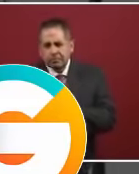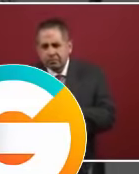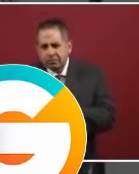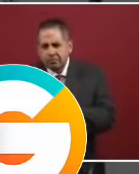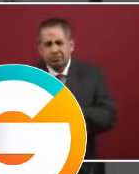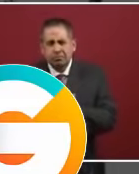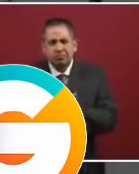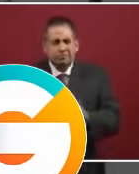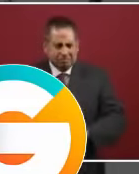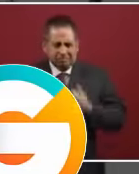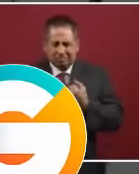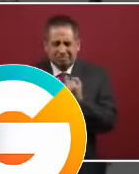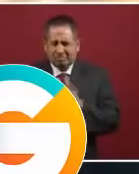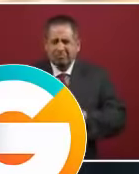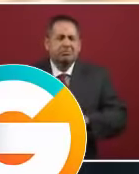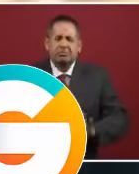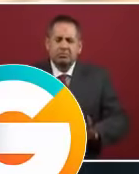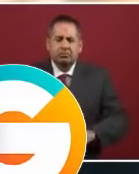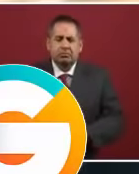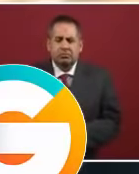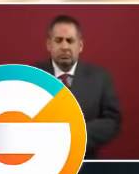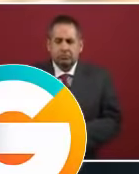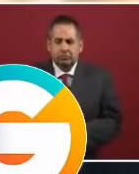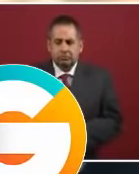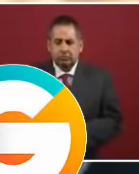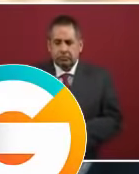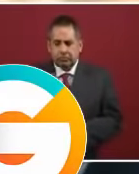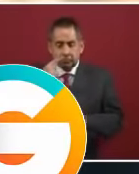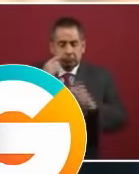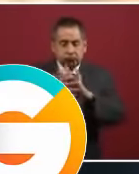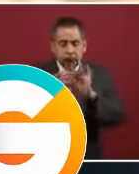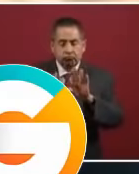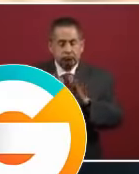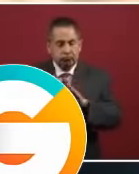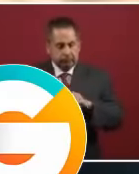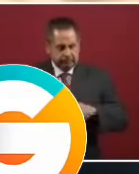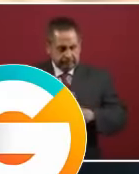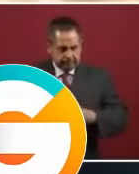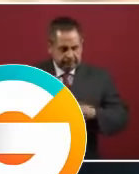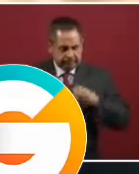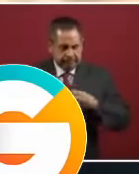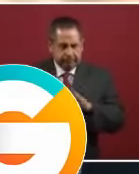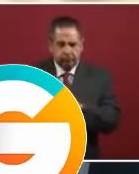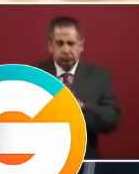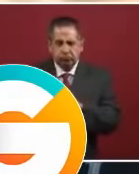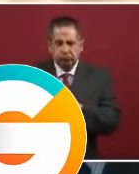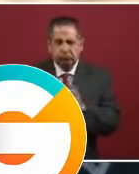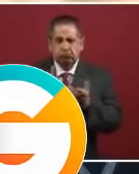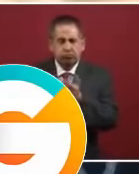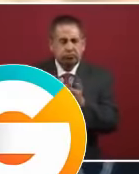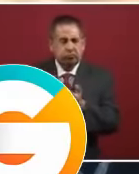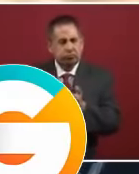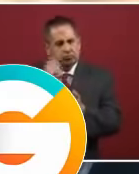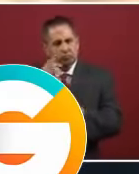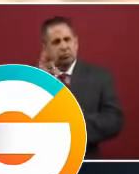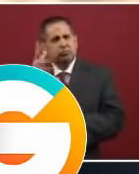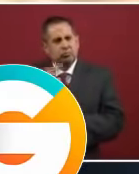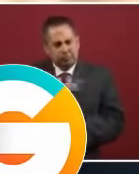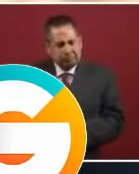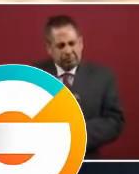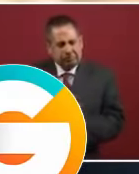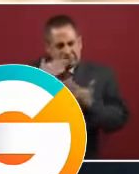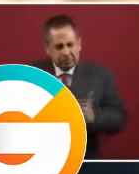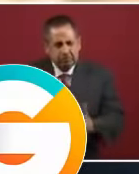una vida como la mía, ¿no? Cierras esa obra de teatro y tú le puedes poner el final que quieras. Le puedes poner un final feliz, un